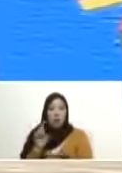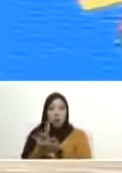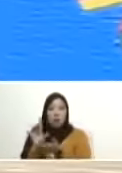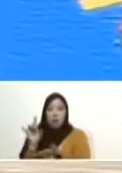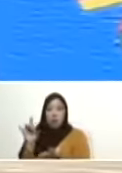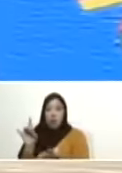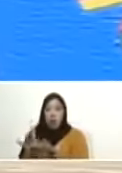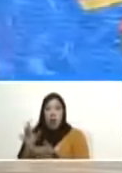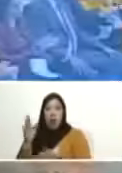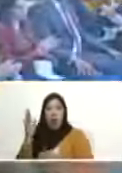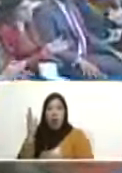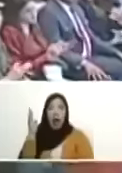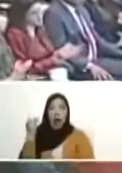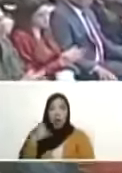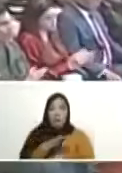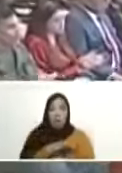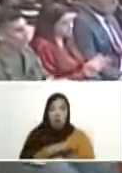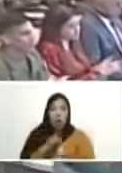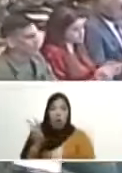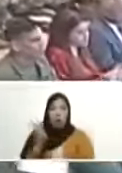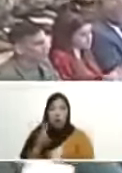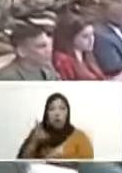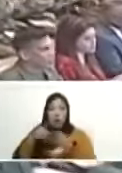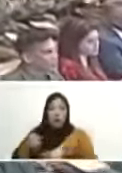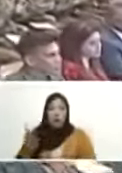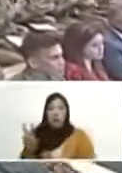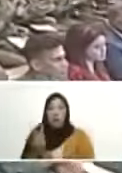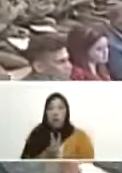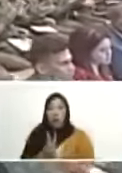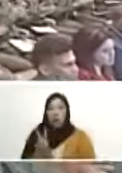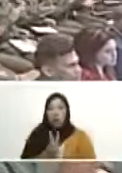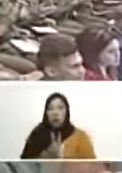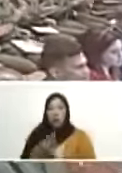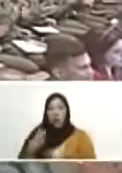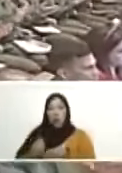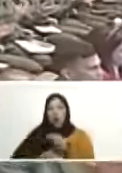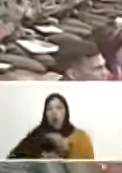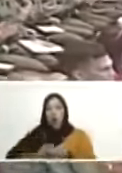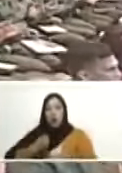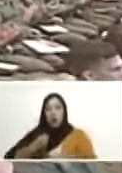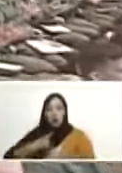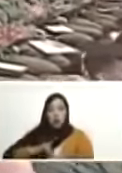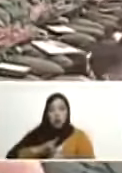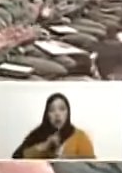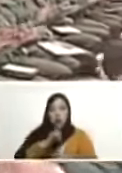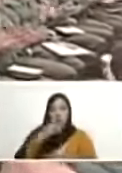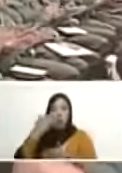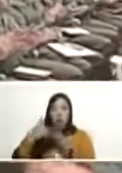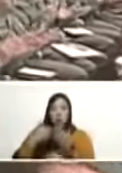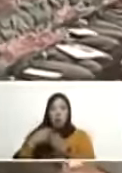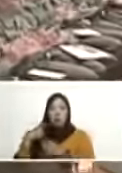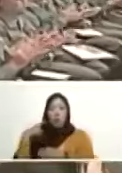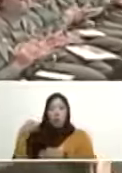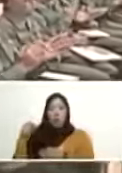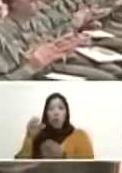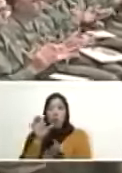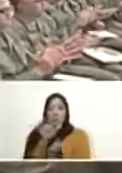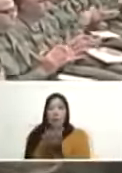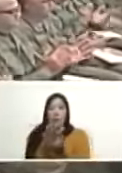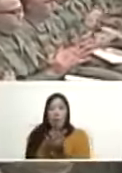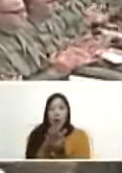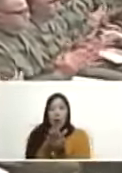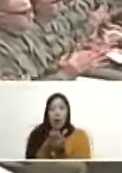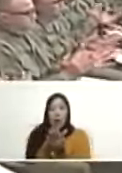de las aguas incontrovertiblemente venezolanas. Y así hizo nuestra Armada. Se los llevó para Margarita.